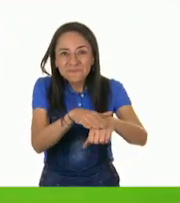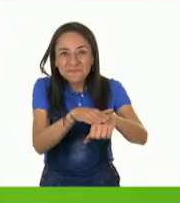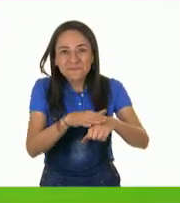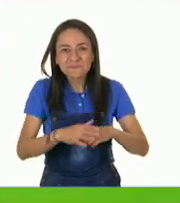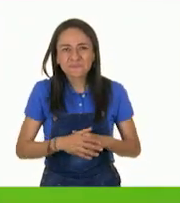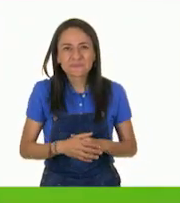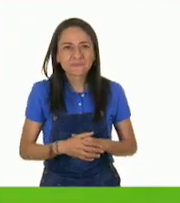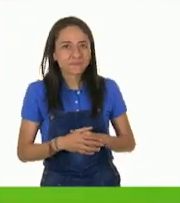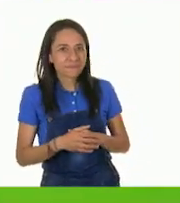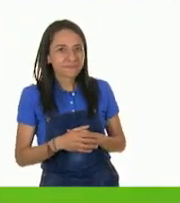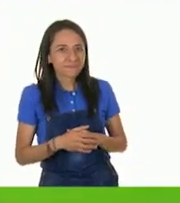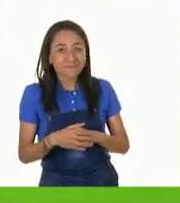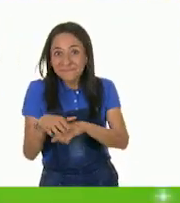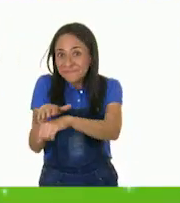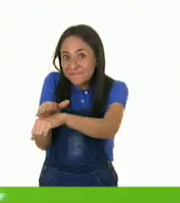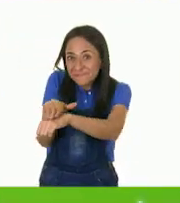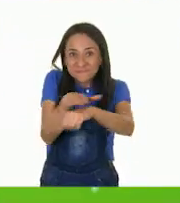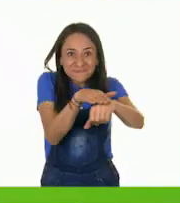d